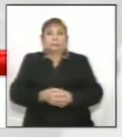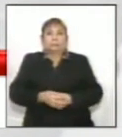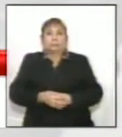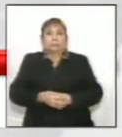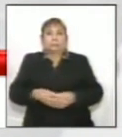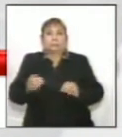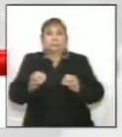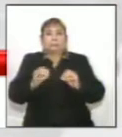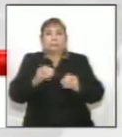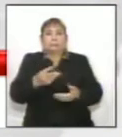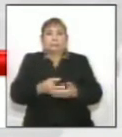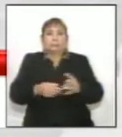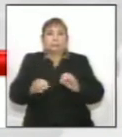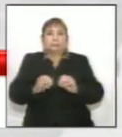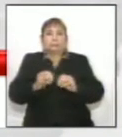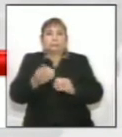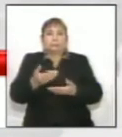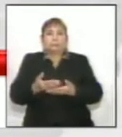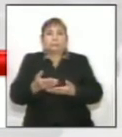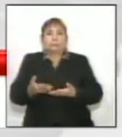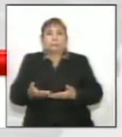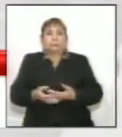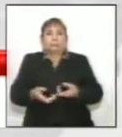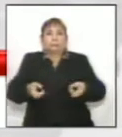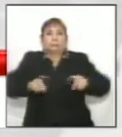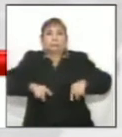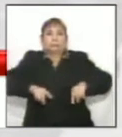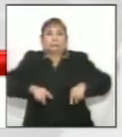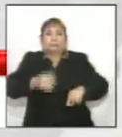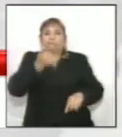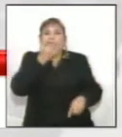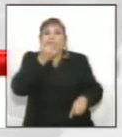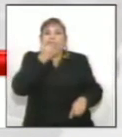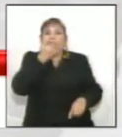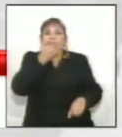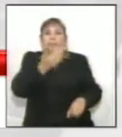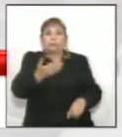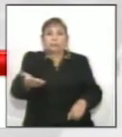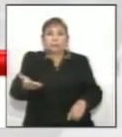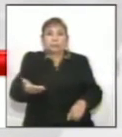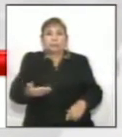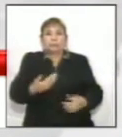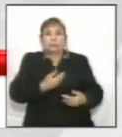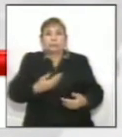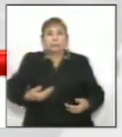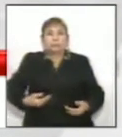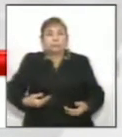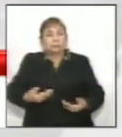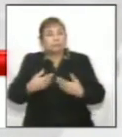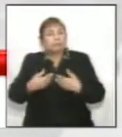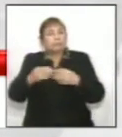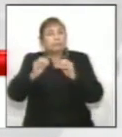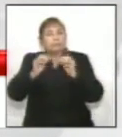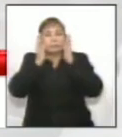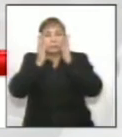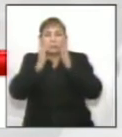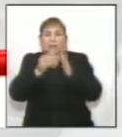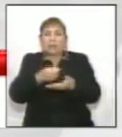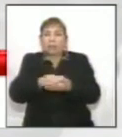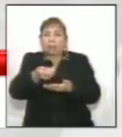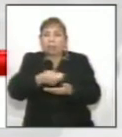la existencia de dichos aportes cuando el error es del Estado por mantener el sistema de